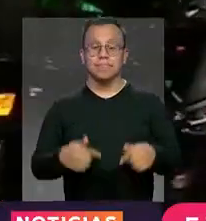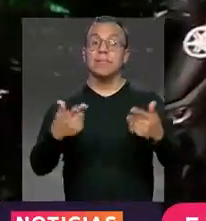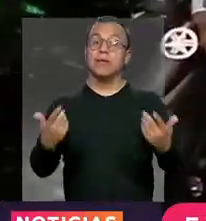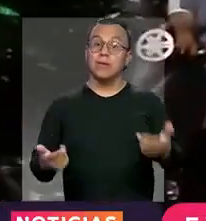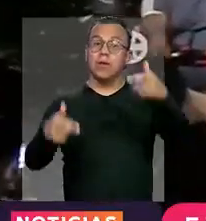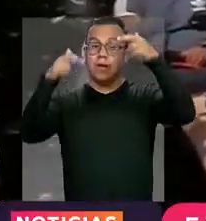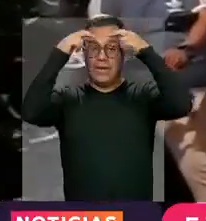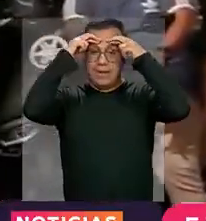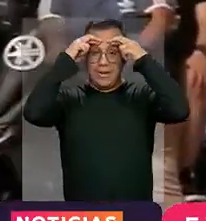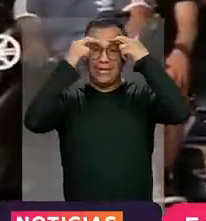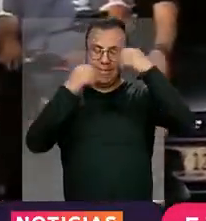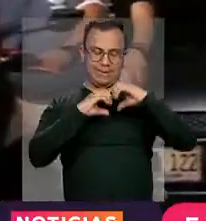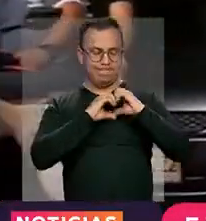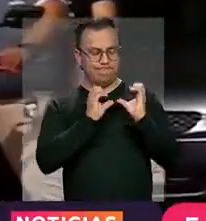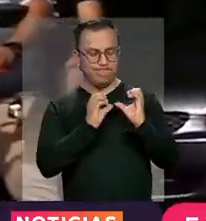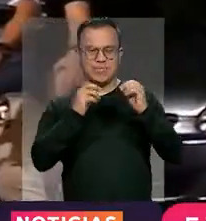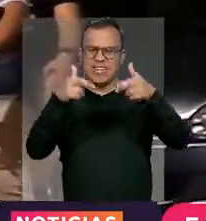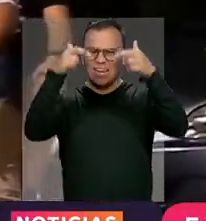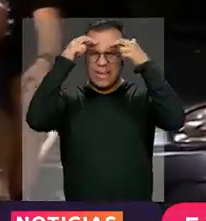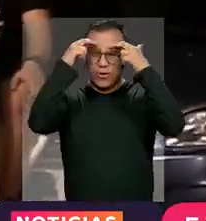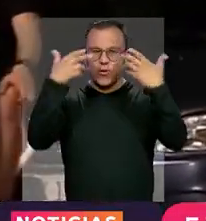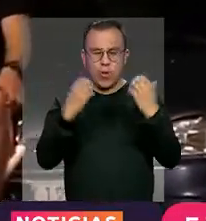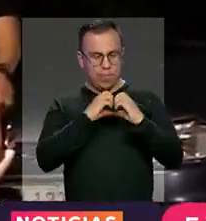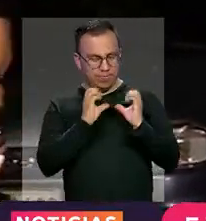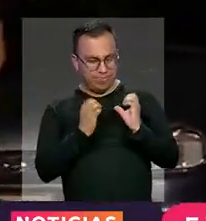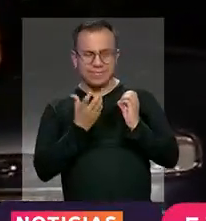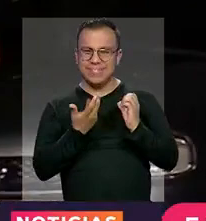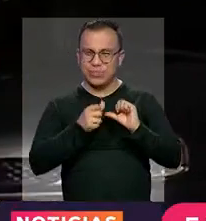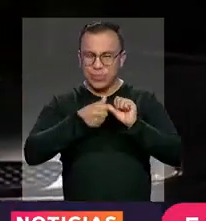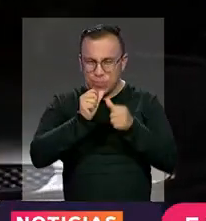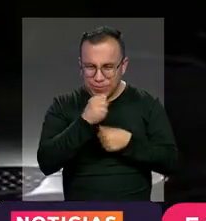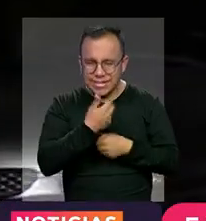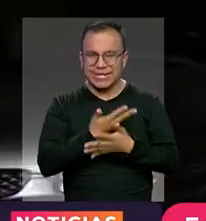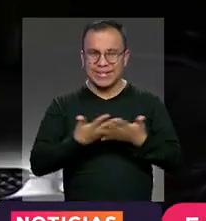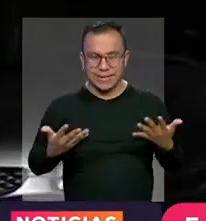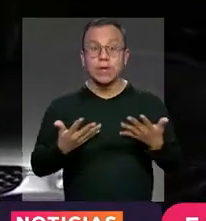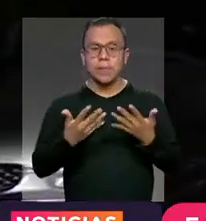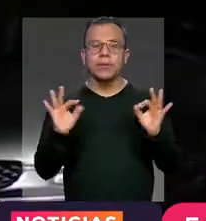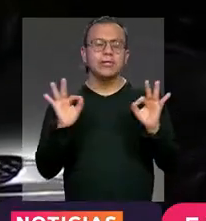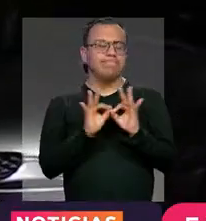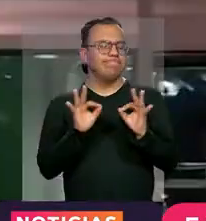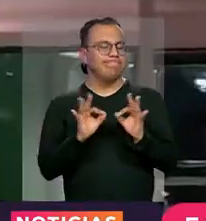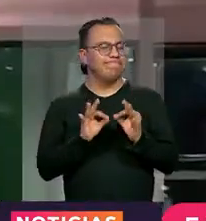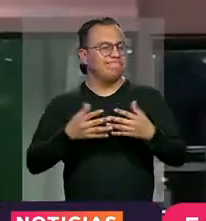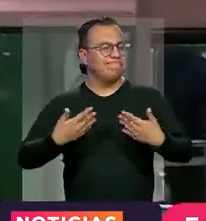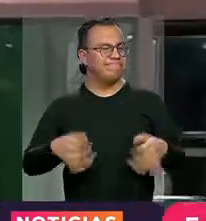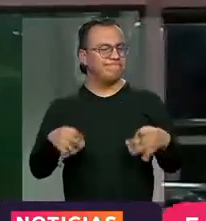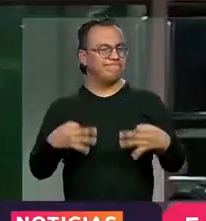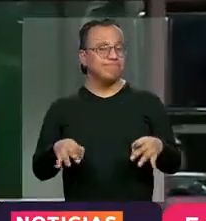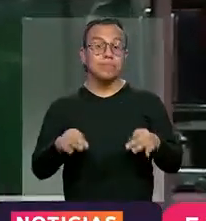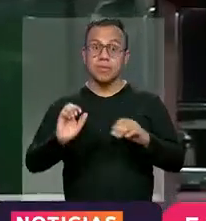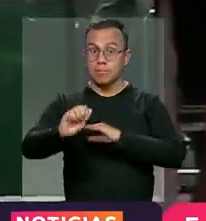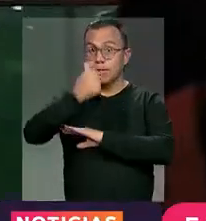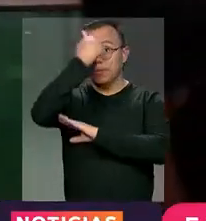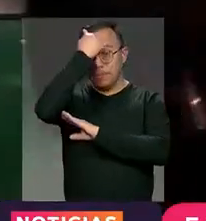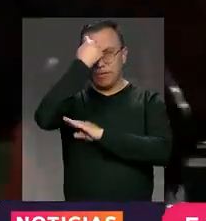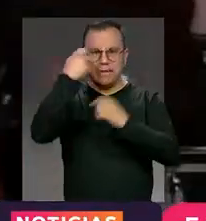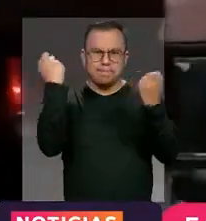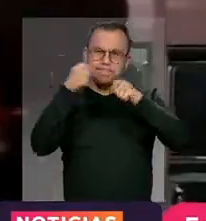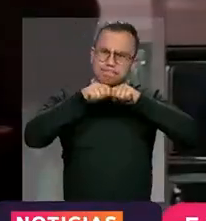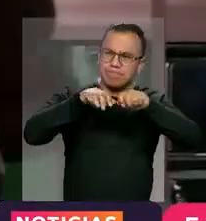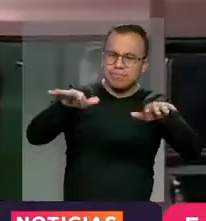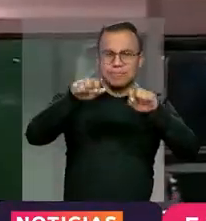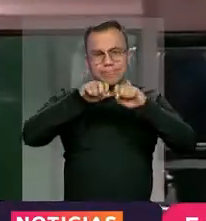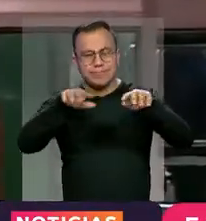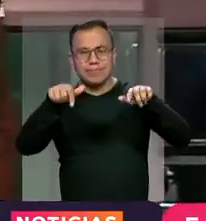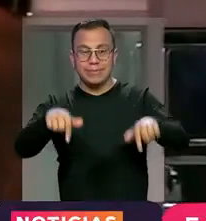El Rey del Despecho se ganó esa corona y llegó a los corazones de los colombianos por su sencillez y por ser uno de los principales precursores de la